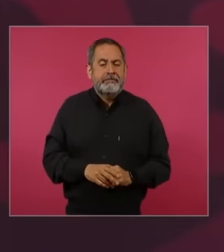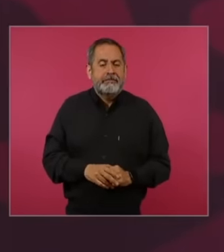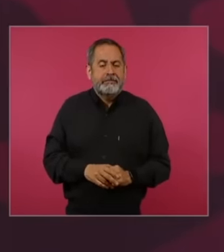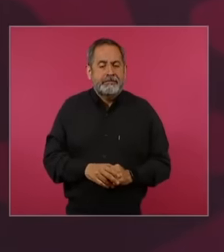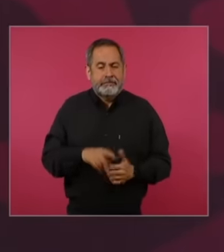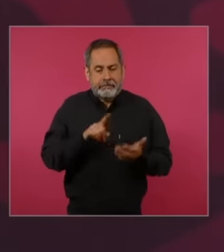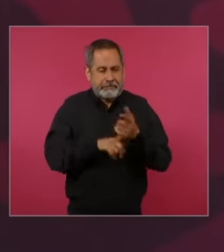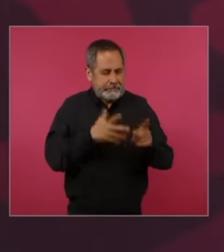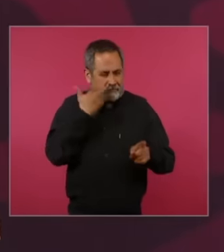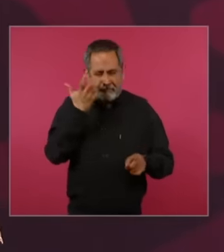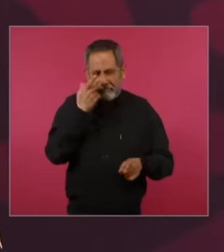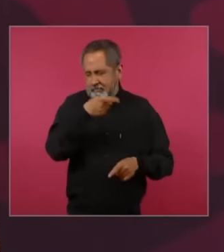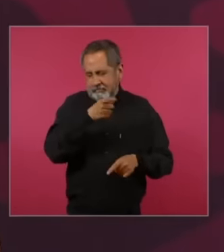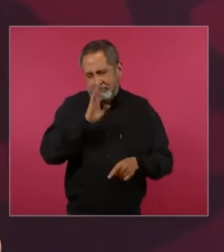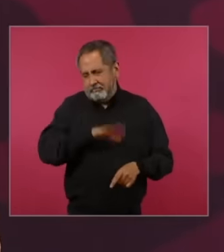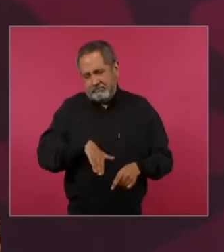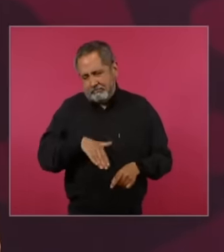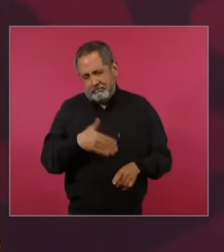con malas intenciones,